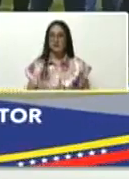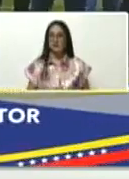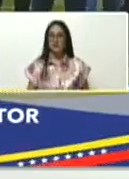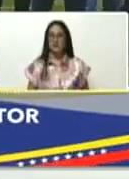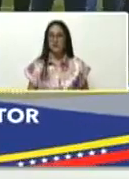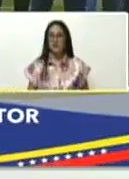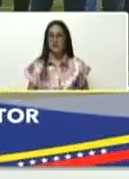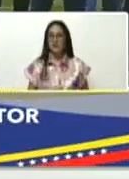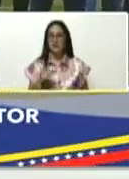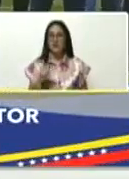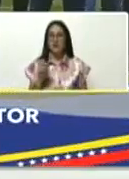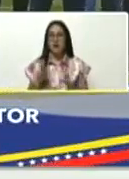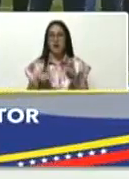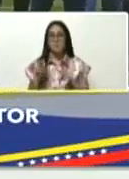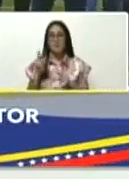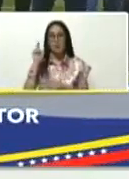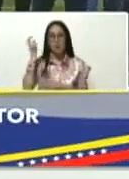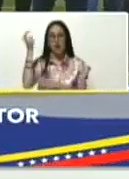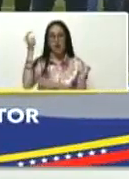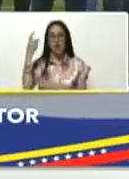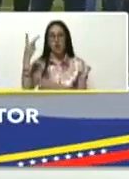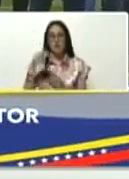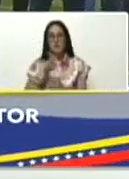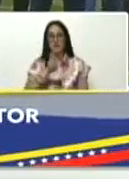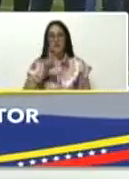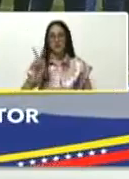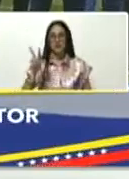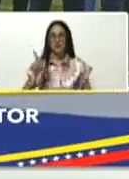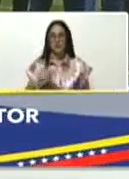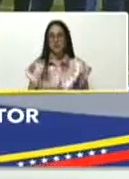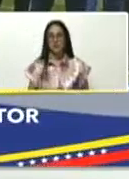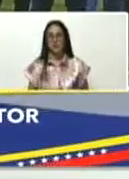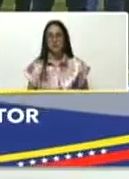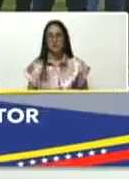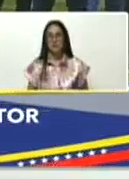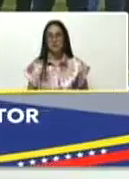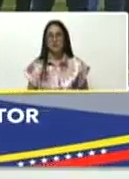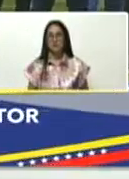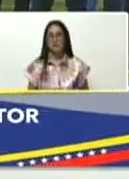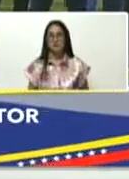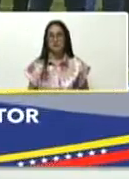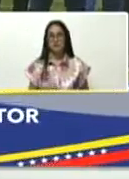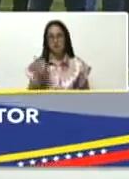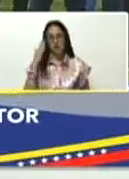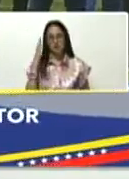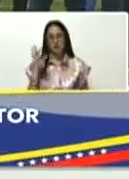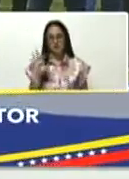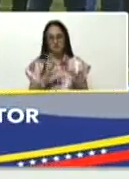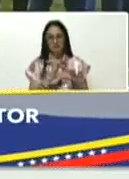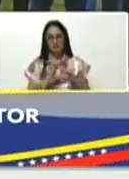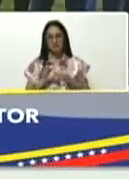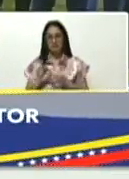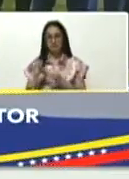en esta Expo Guárico 2022. Y sé que van a articular